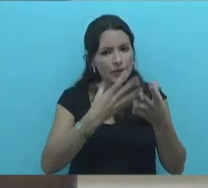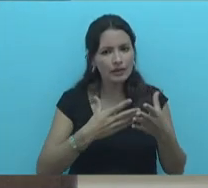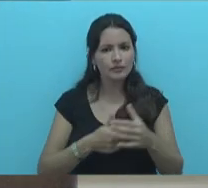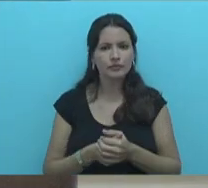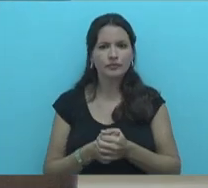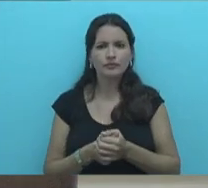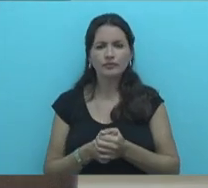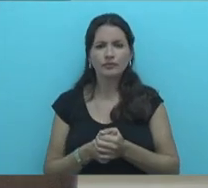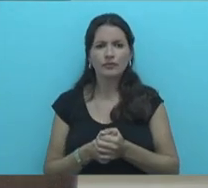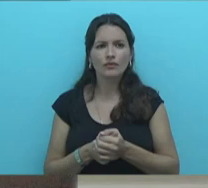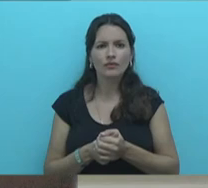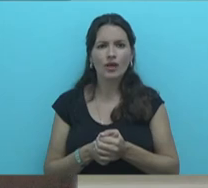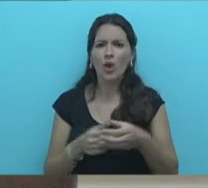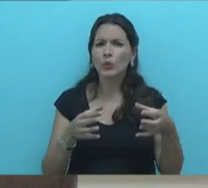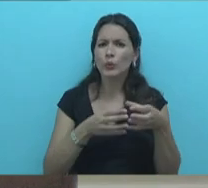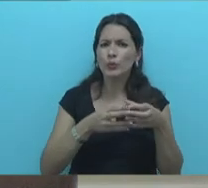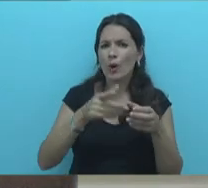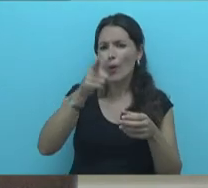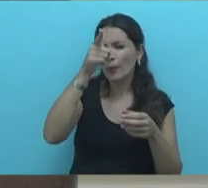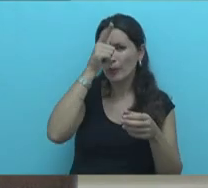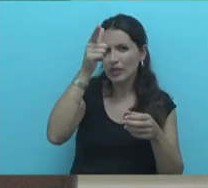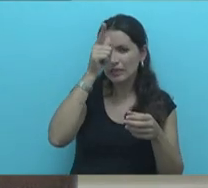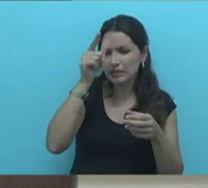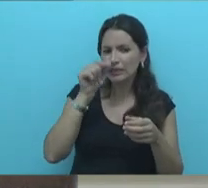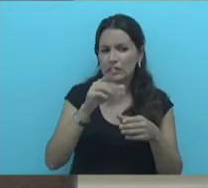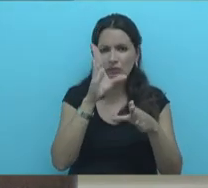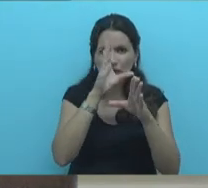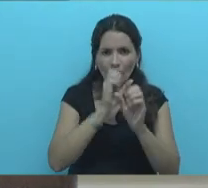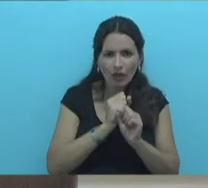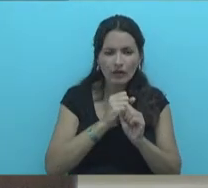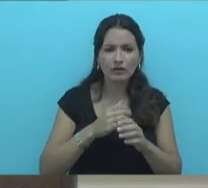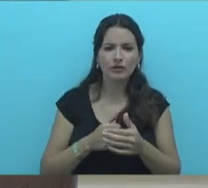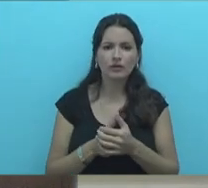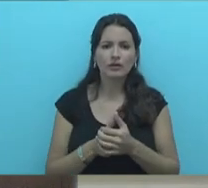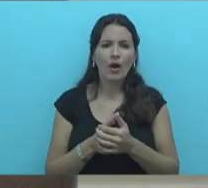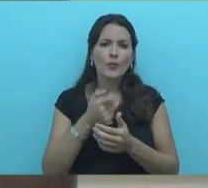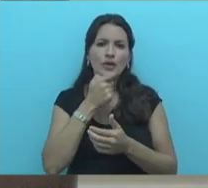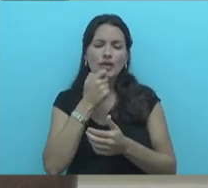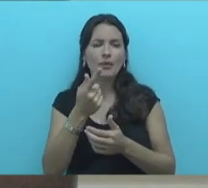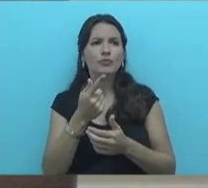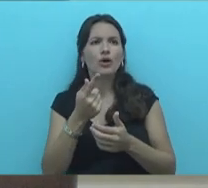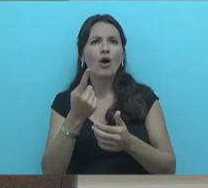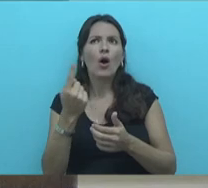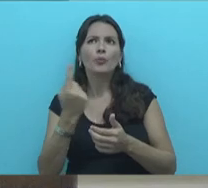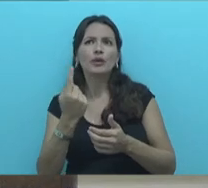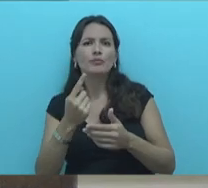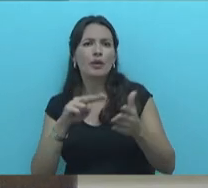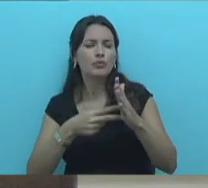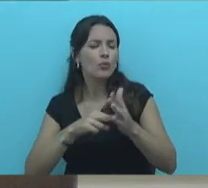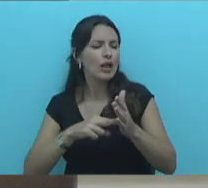de la policía, digo, y la vulneración de derechos que sufrimos las mujeres van desde una denuncia que no se toma, desde